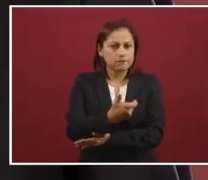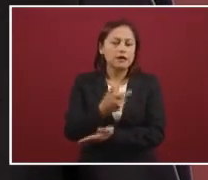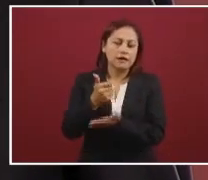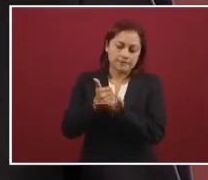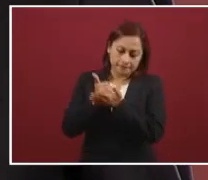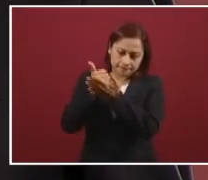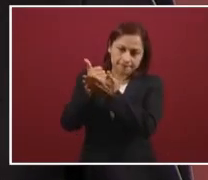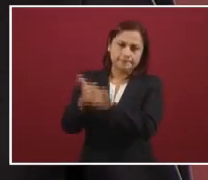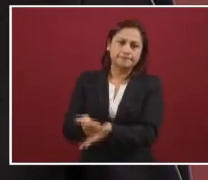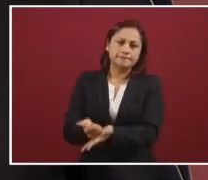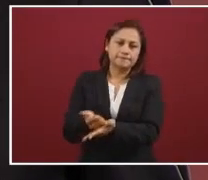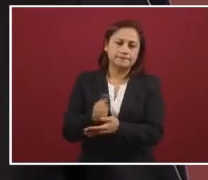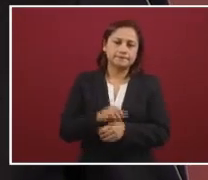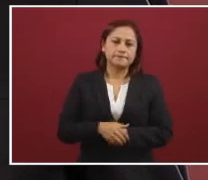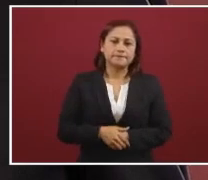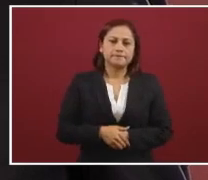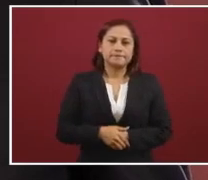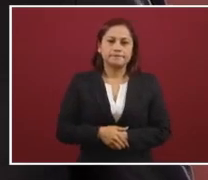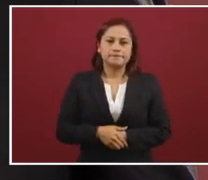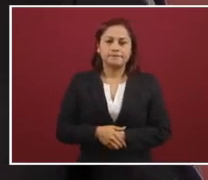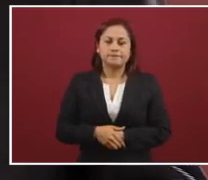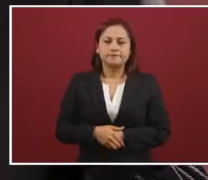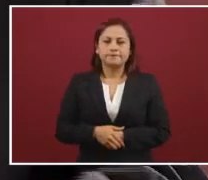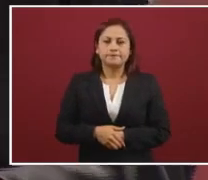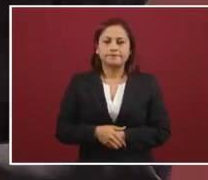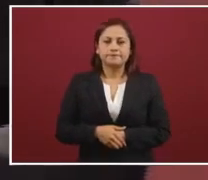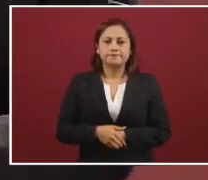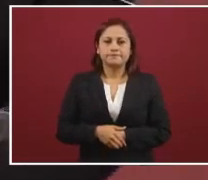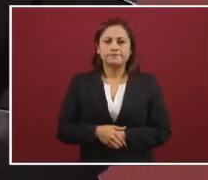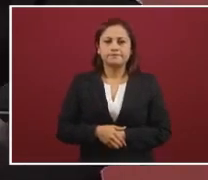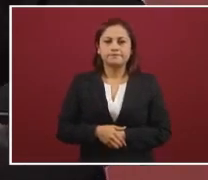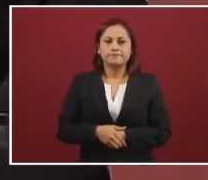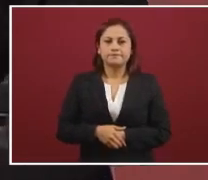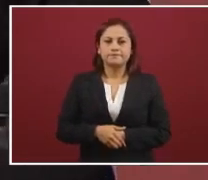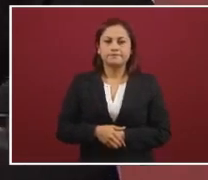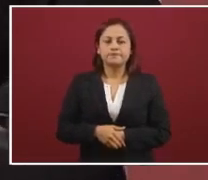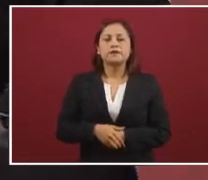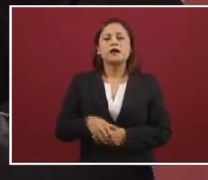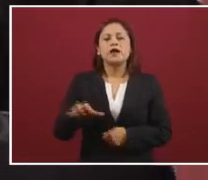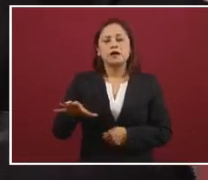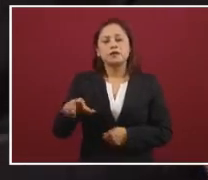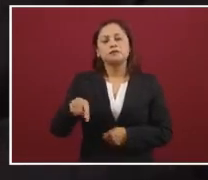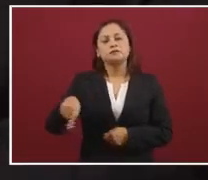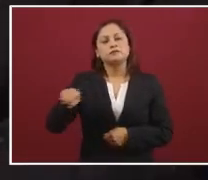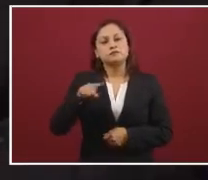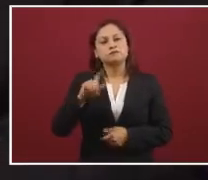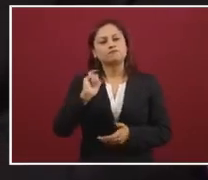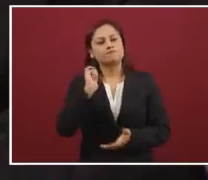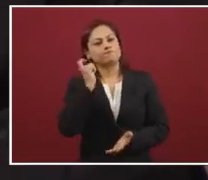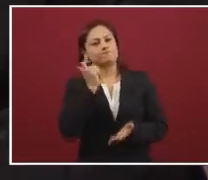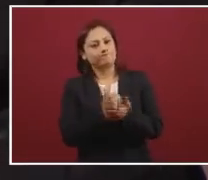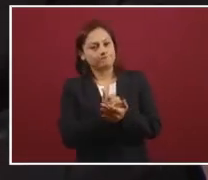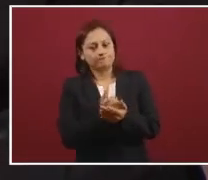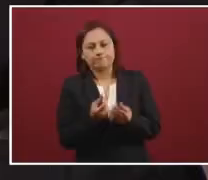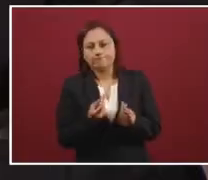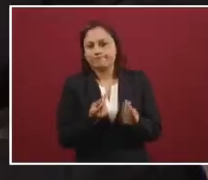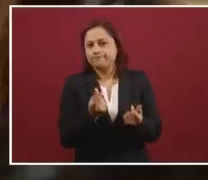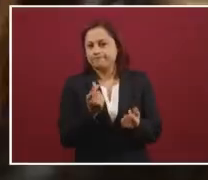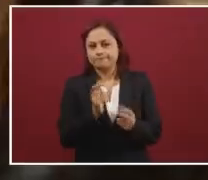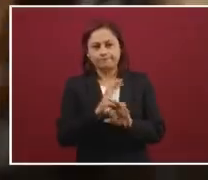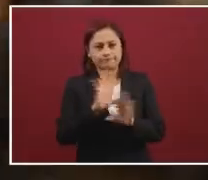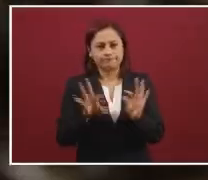ayudarles y que puedan terminar pronto de pagar los